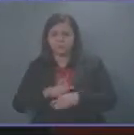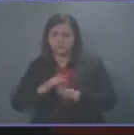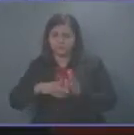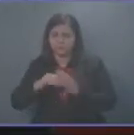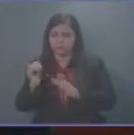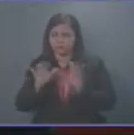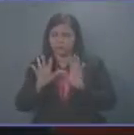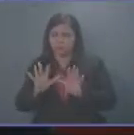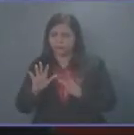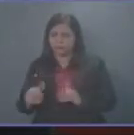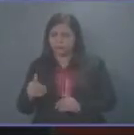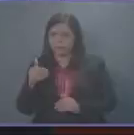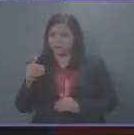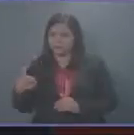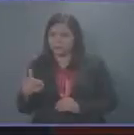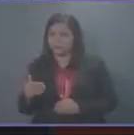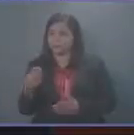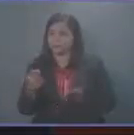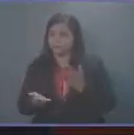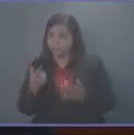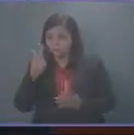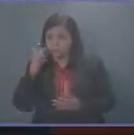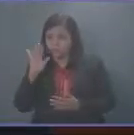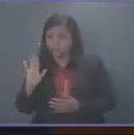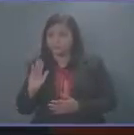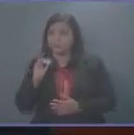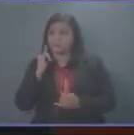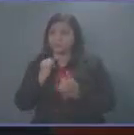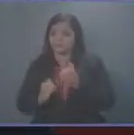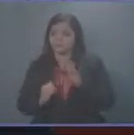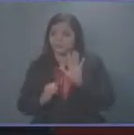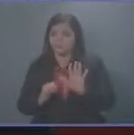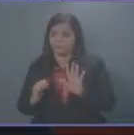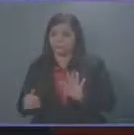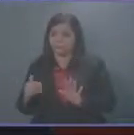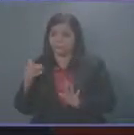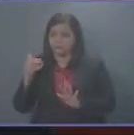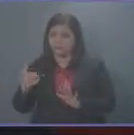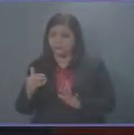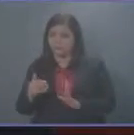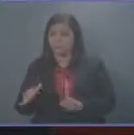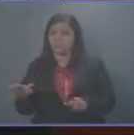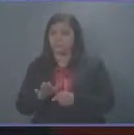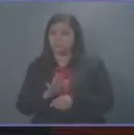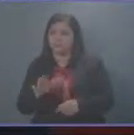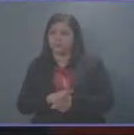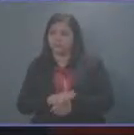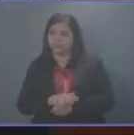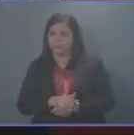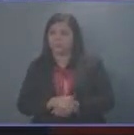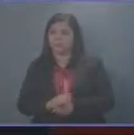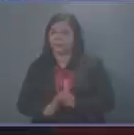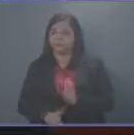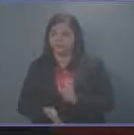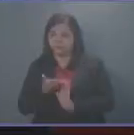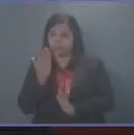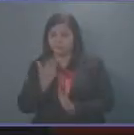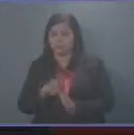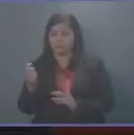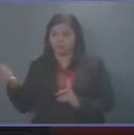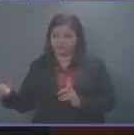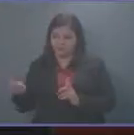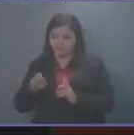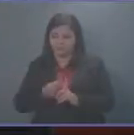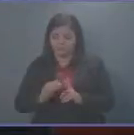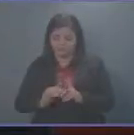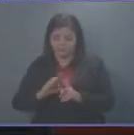años si se comprueba que durante los últimos 5 años de la exención total han aumentado su inversión en